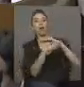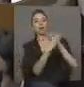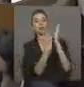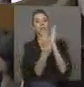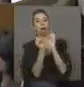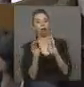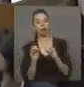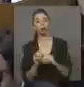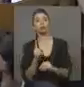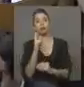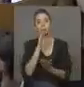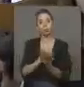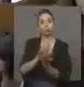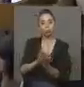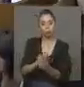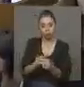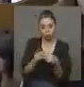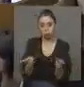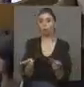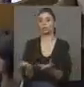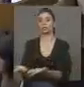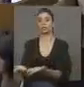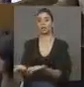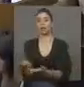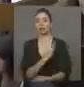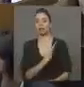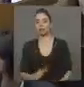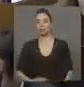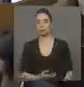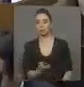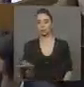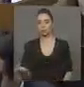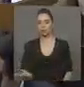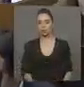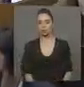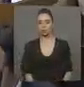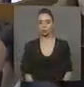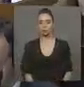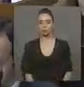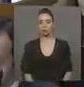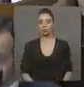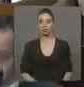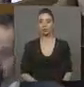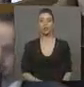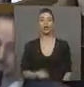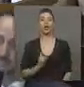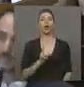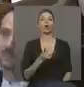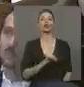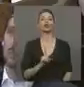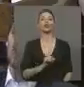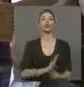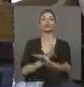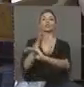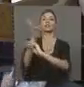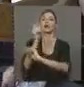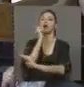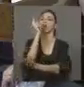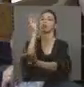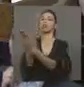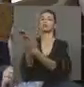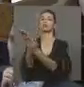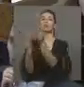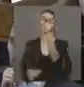educación, pero esto hay que demostrarlo con hechos, estimados colegas, y no con el hecho de ir al Tribunal Constitucional